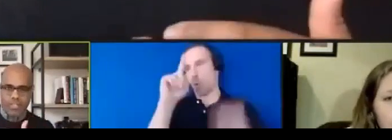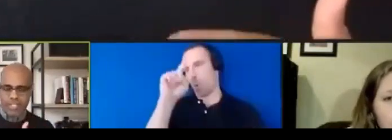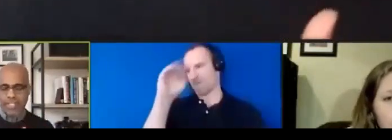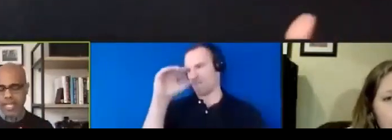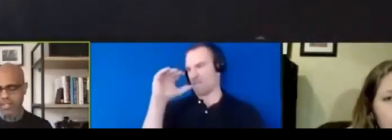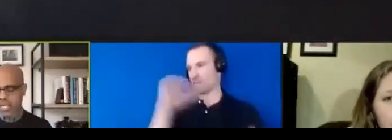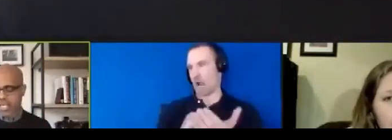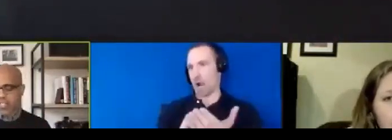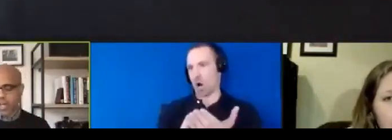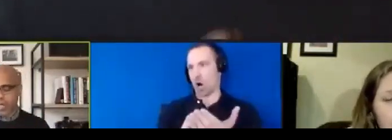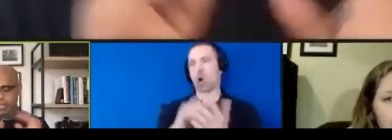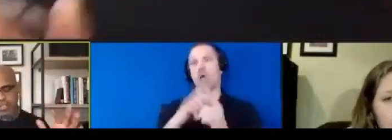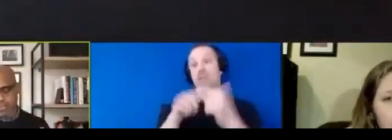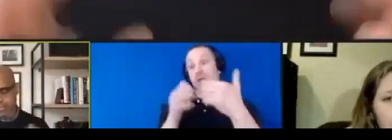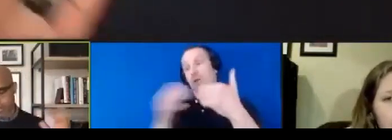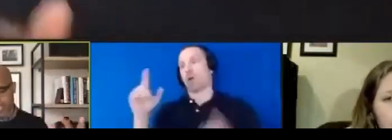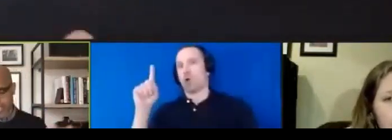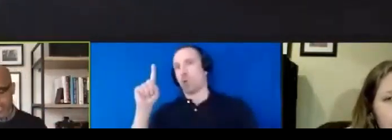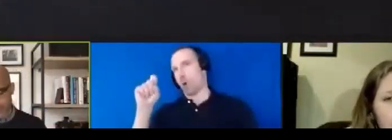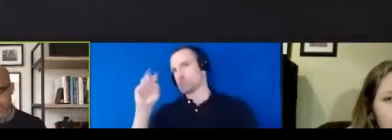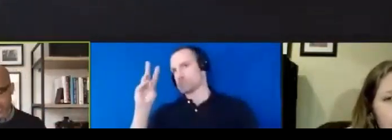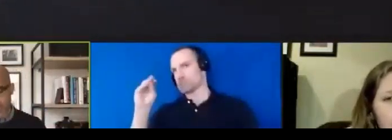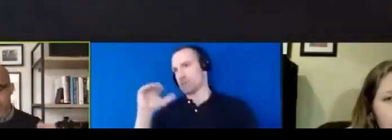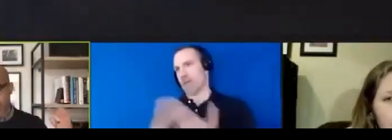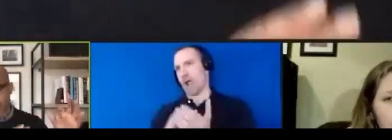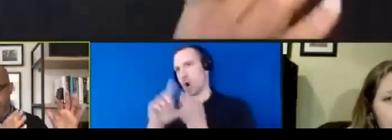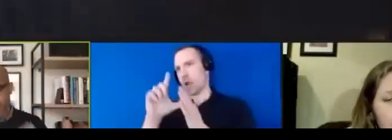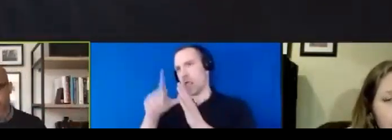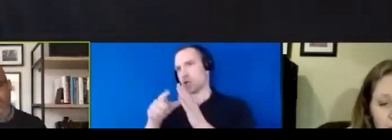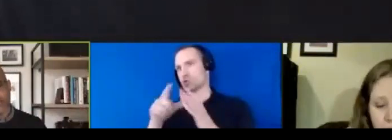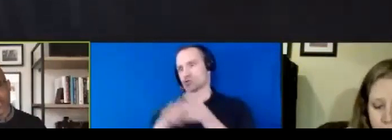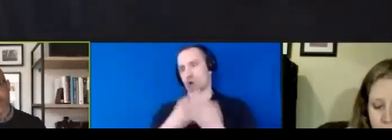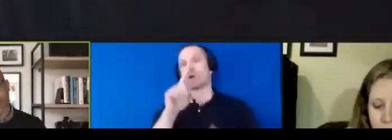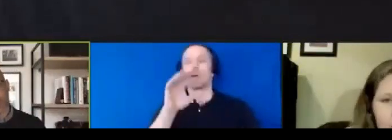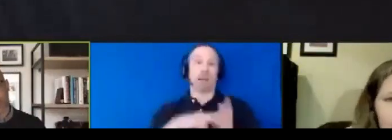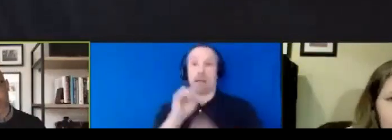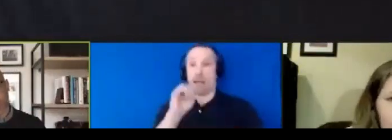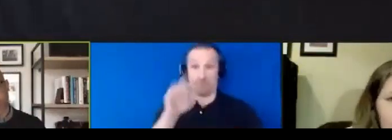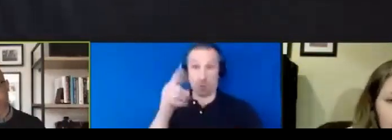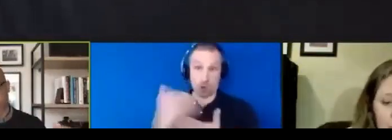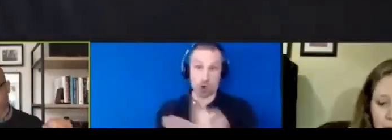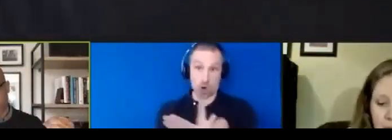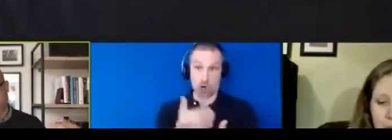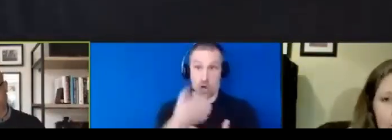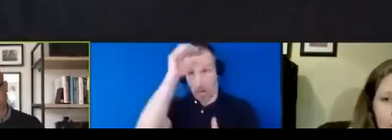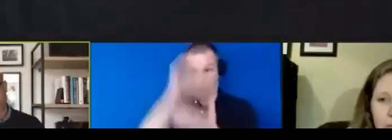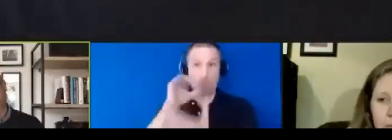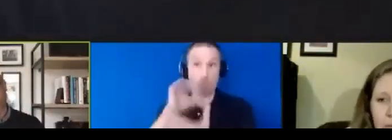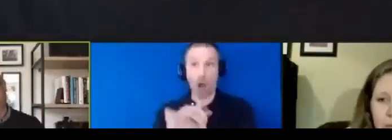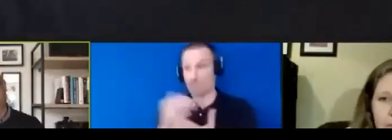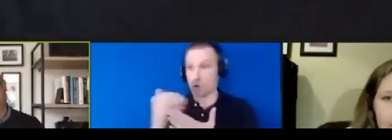recibir que vas a recibir 2 mil 800 por pareja así que el senado